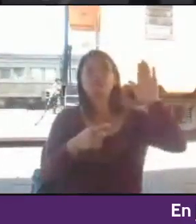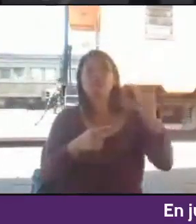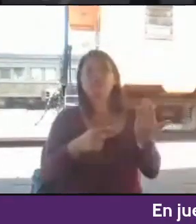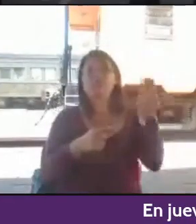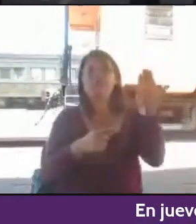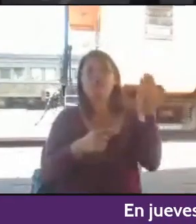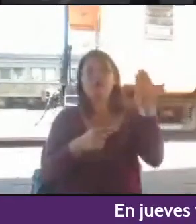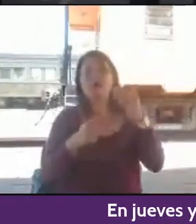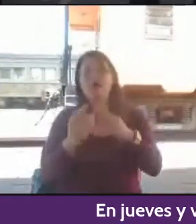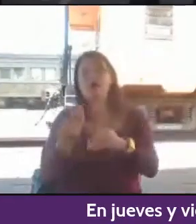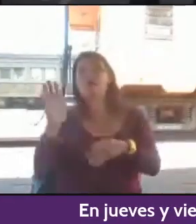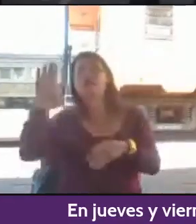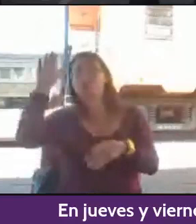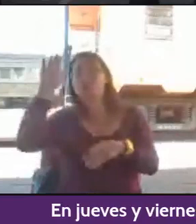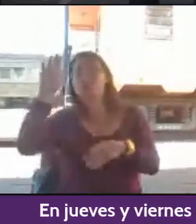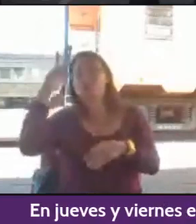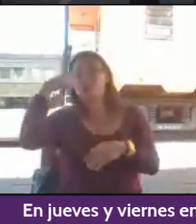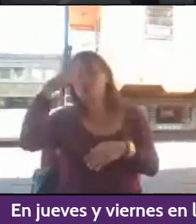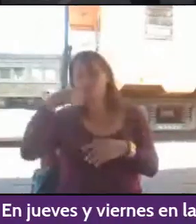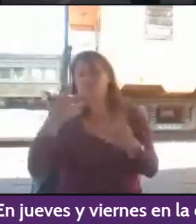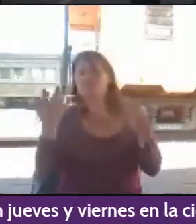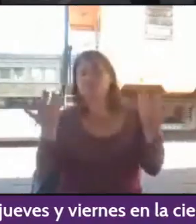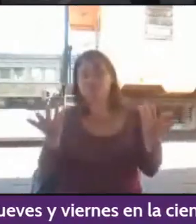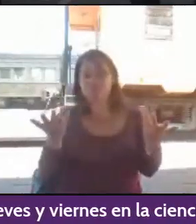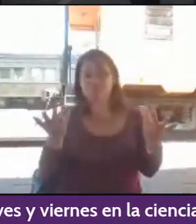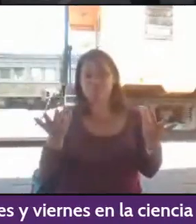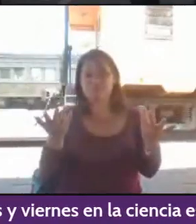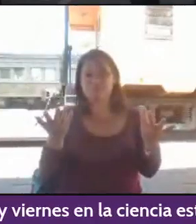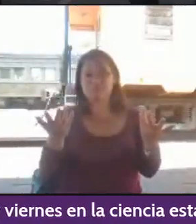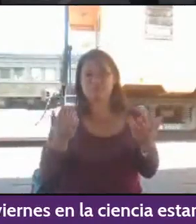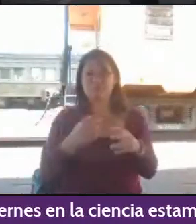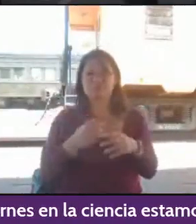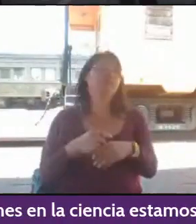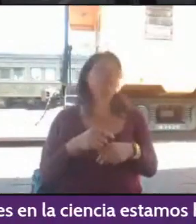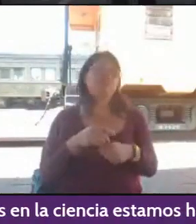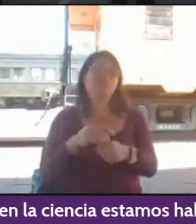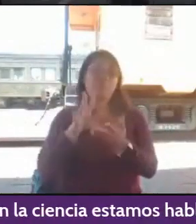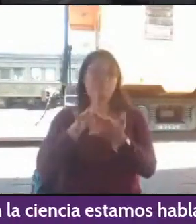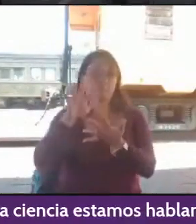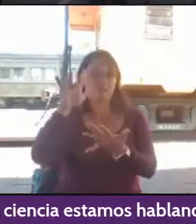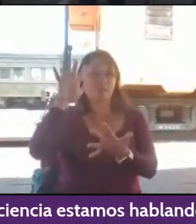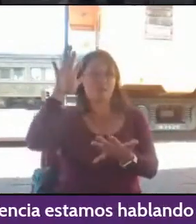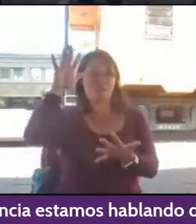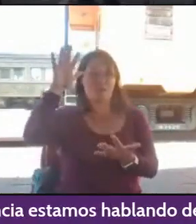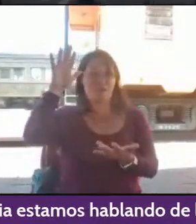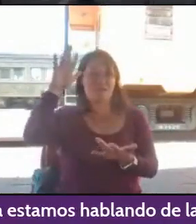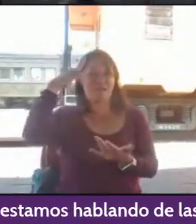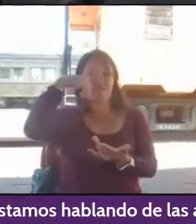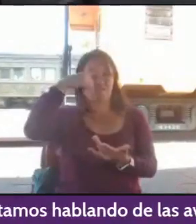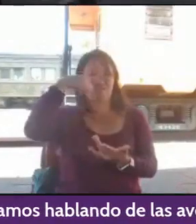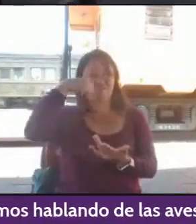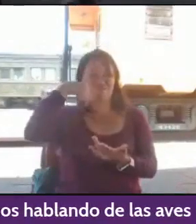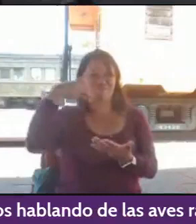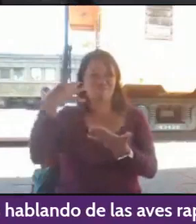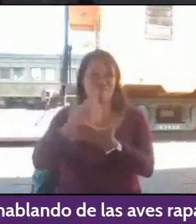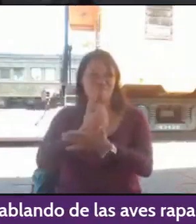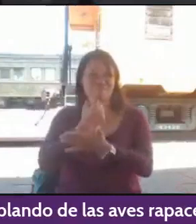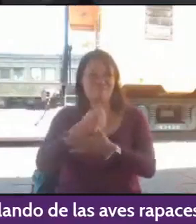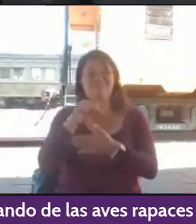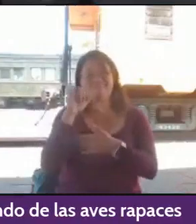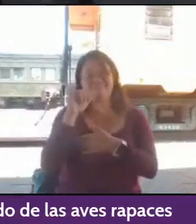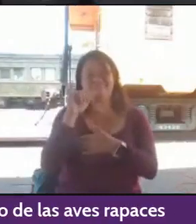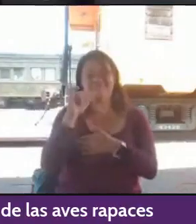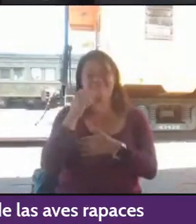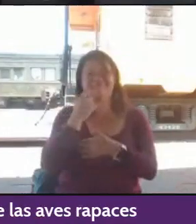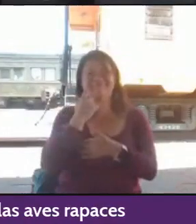¿Quiénes piensan que las nocturnas? por mayoría ganan las nocturnas, ya pasan y ya no queremos